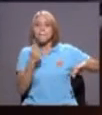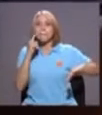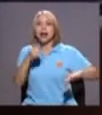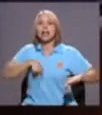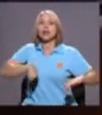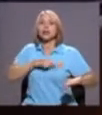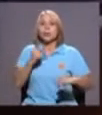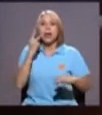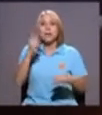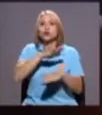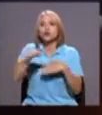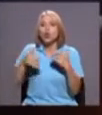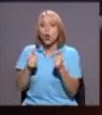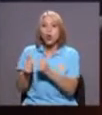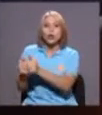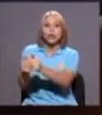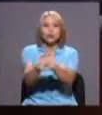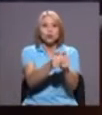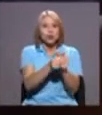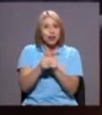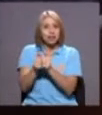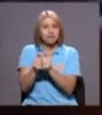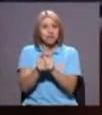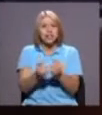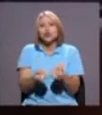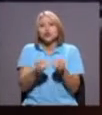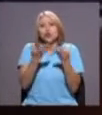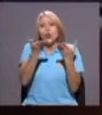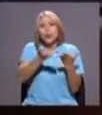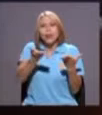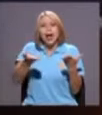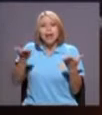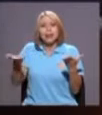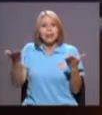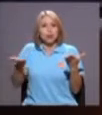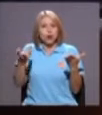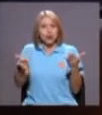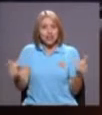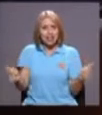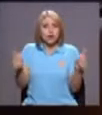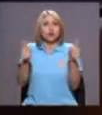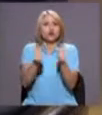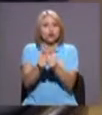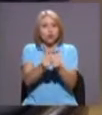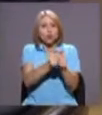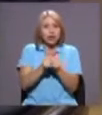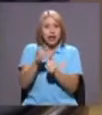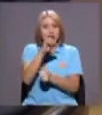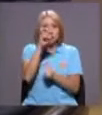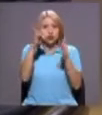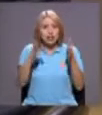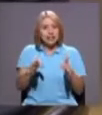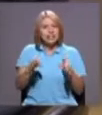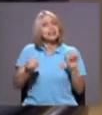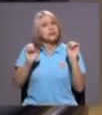une. Y son tantas cosas las que nos unen a los costarricenses que vale la pena hacer el